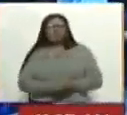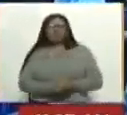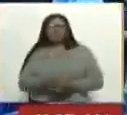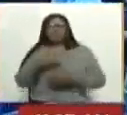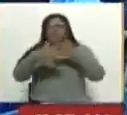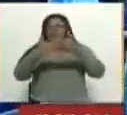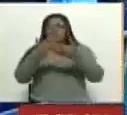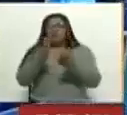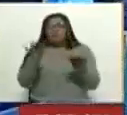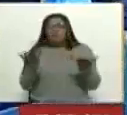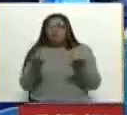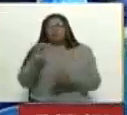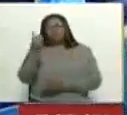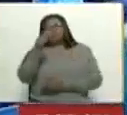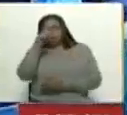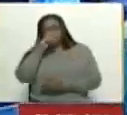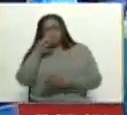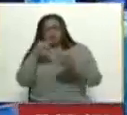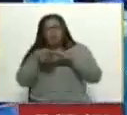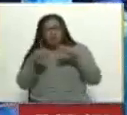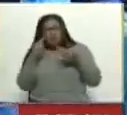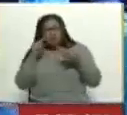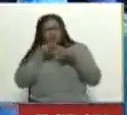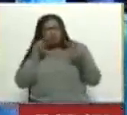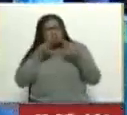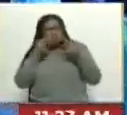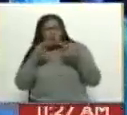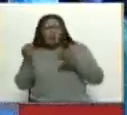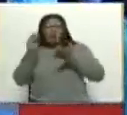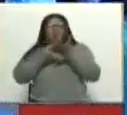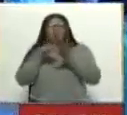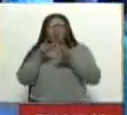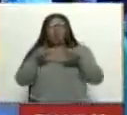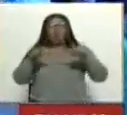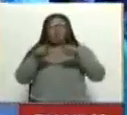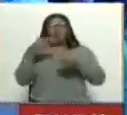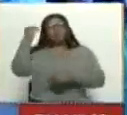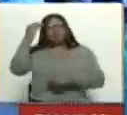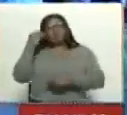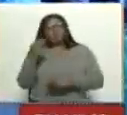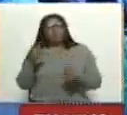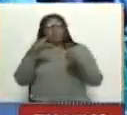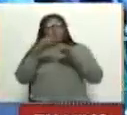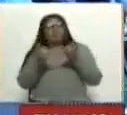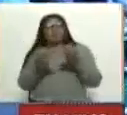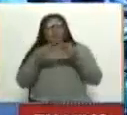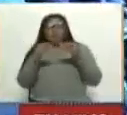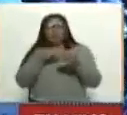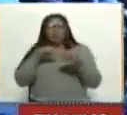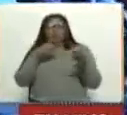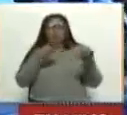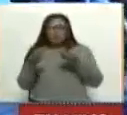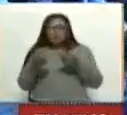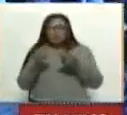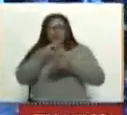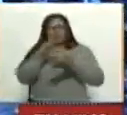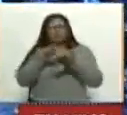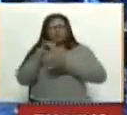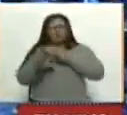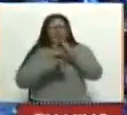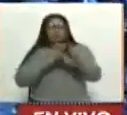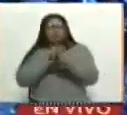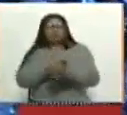años y ha pasado bastante agua bajo el puente hoy recordamos desde el pensamiento y la palabra de todos nuestros invitados nacionales e internacionales